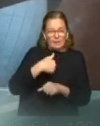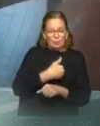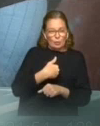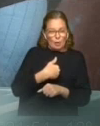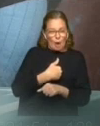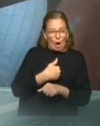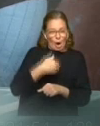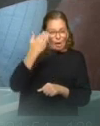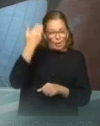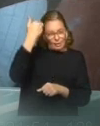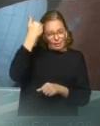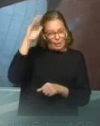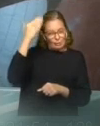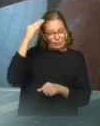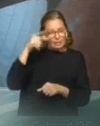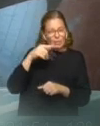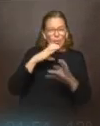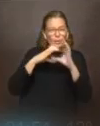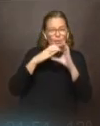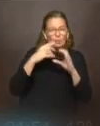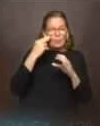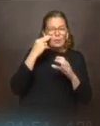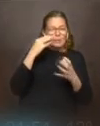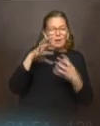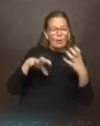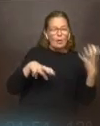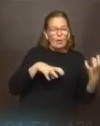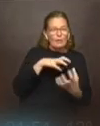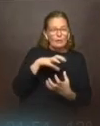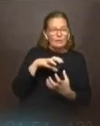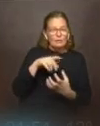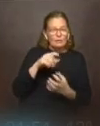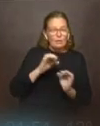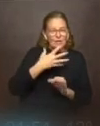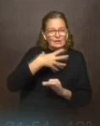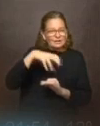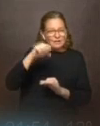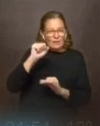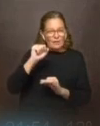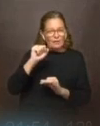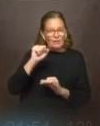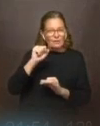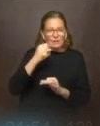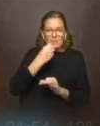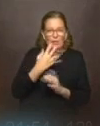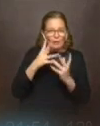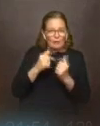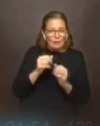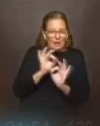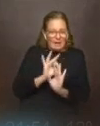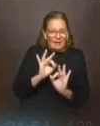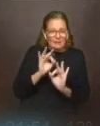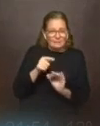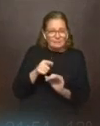autoridad. Fue comunicadora de un conflicto el cual no llevó, digamos, de las mejores maneras.